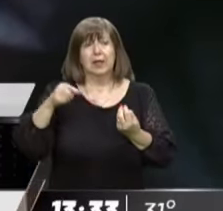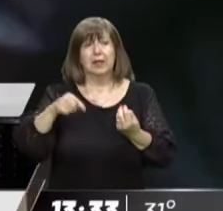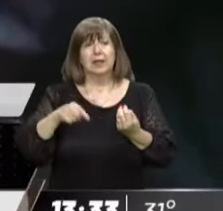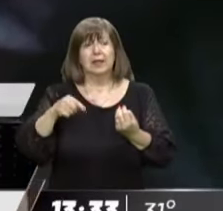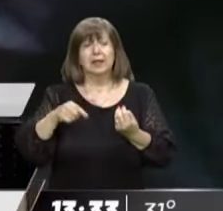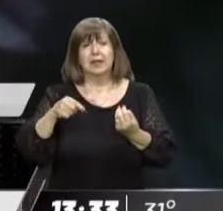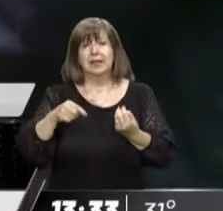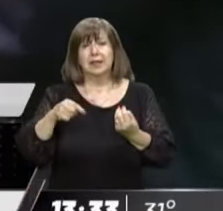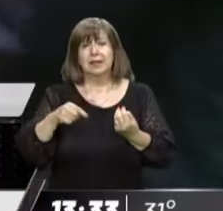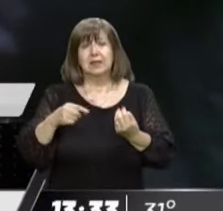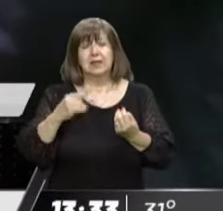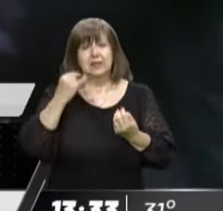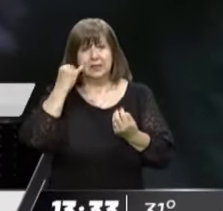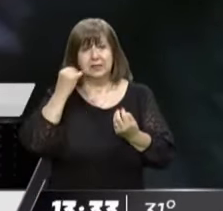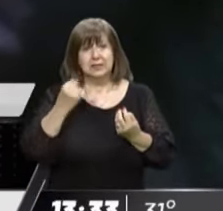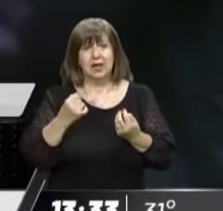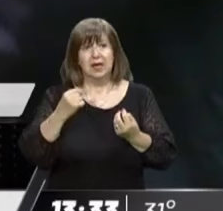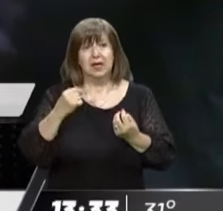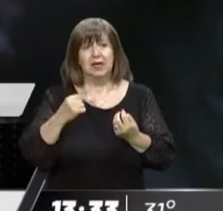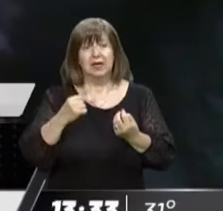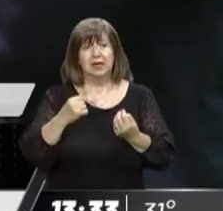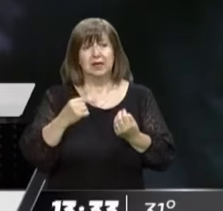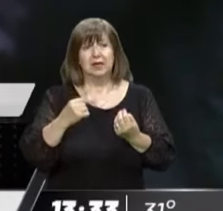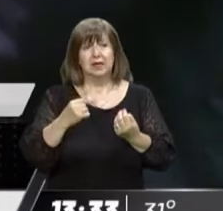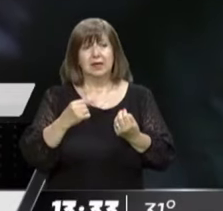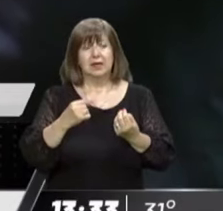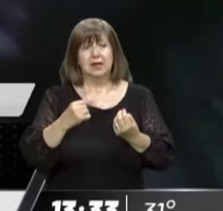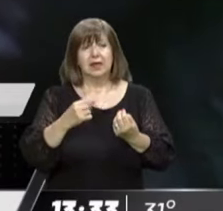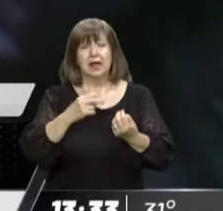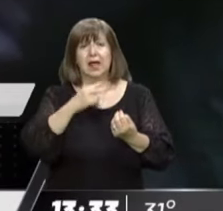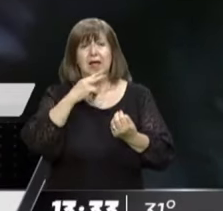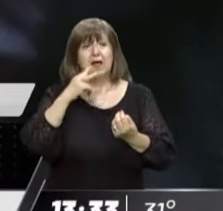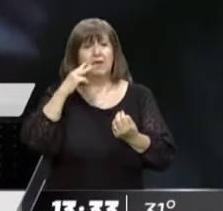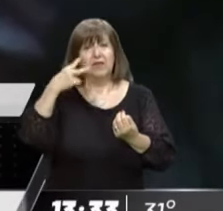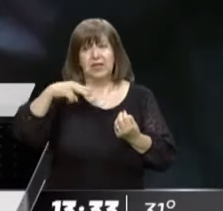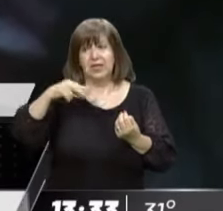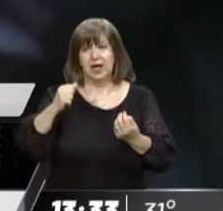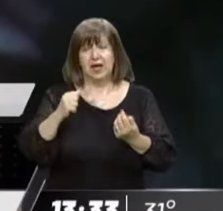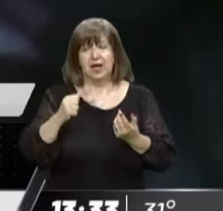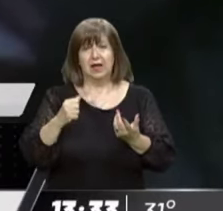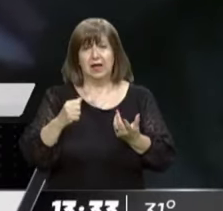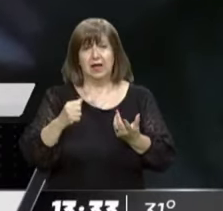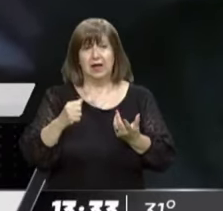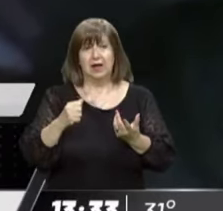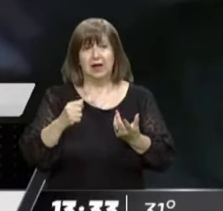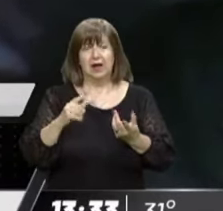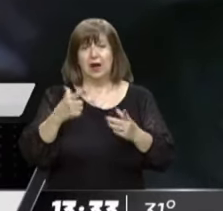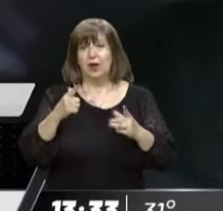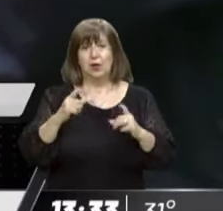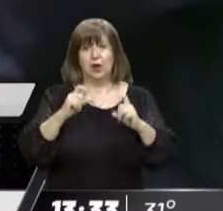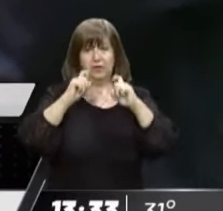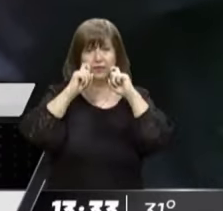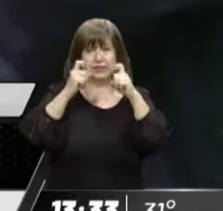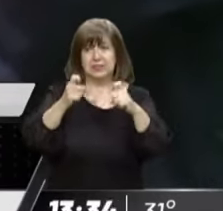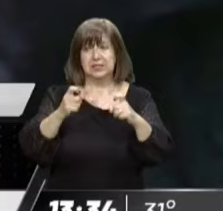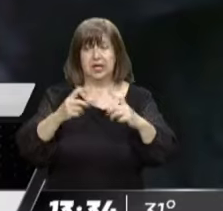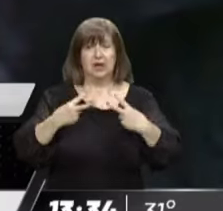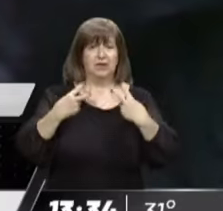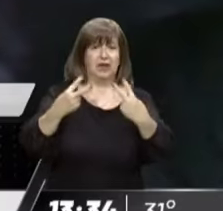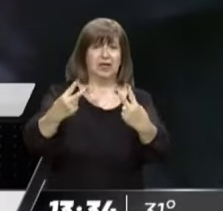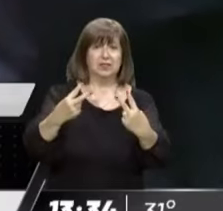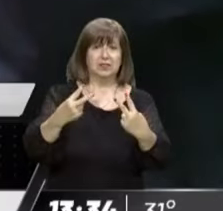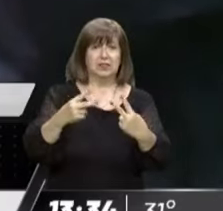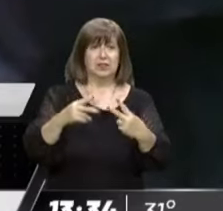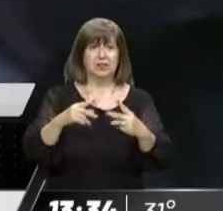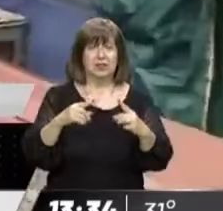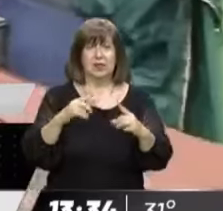se puede decir que es todo viña. Como que viña ya no es para venir a veranear, para venir a